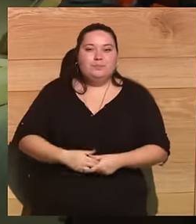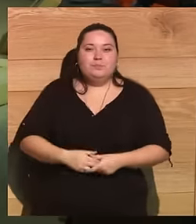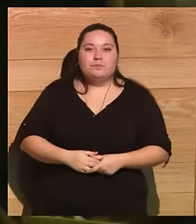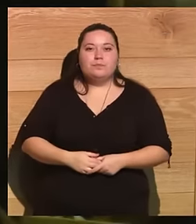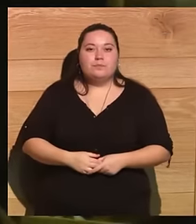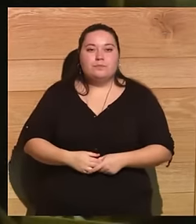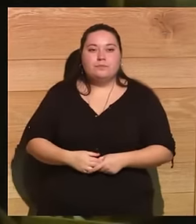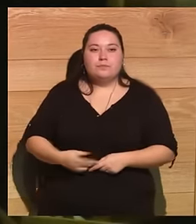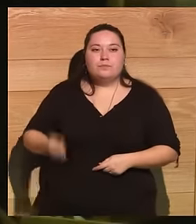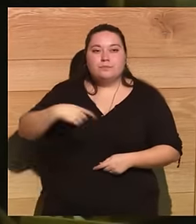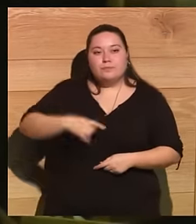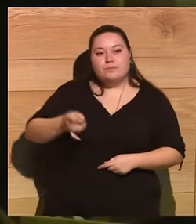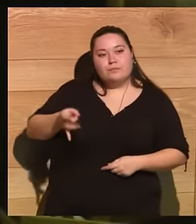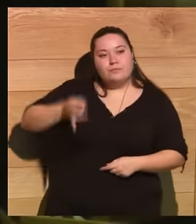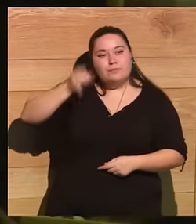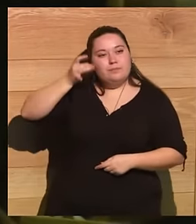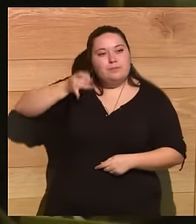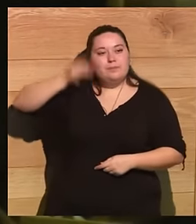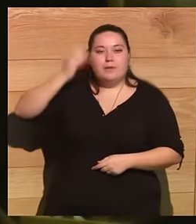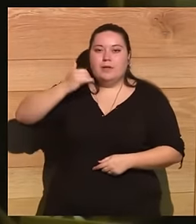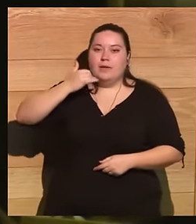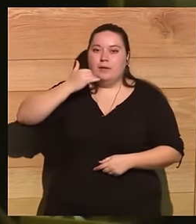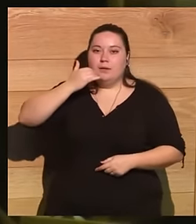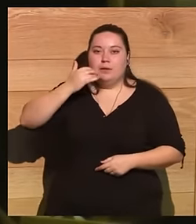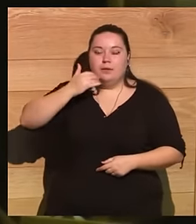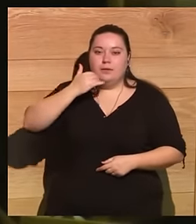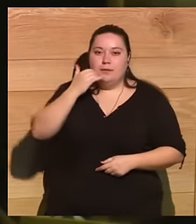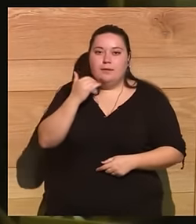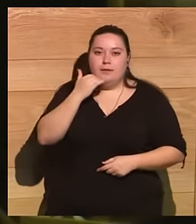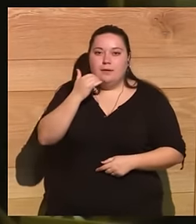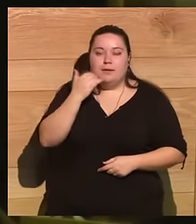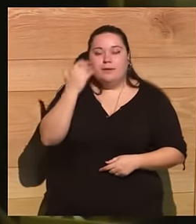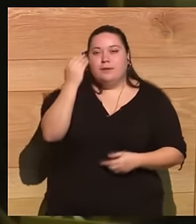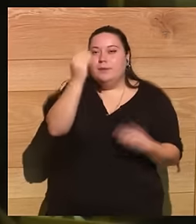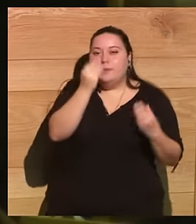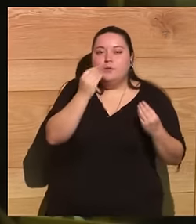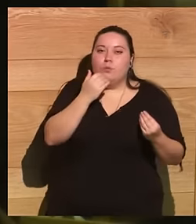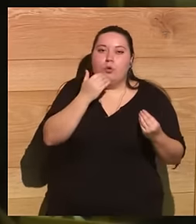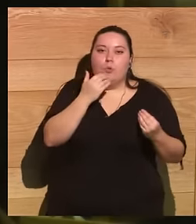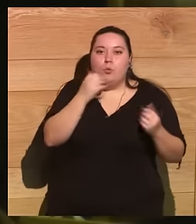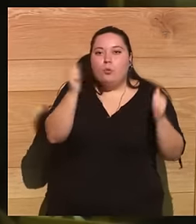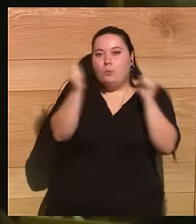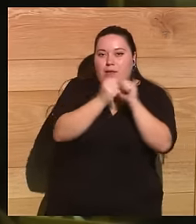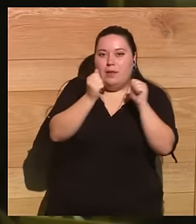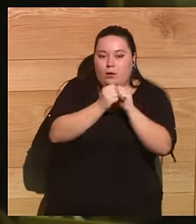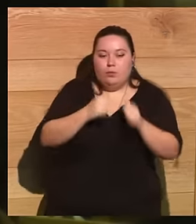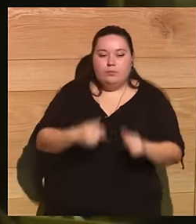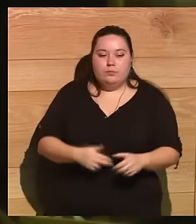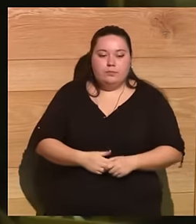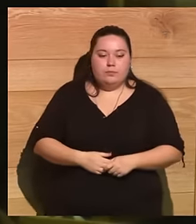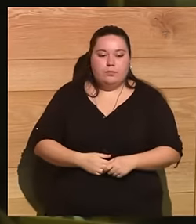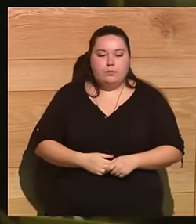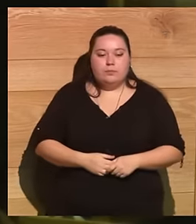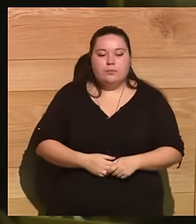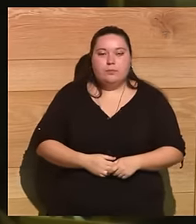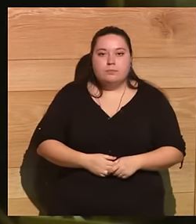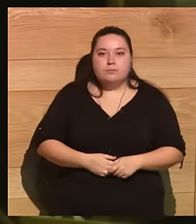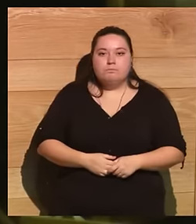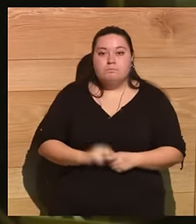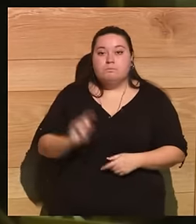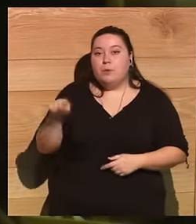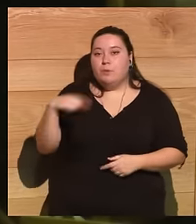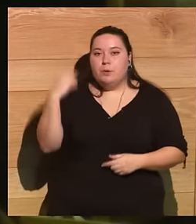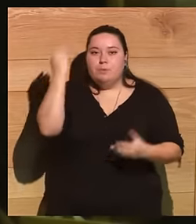teníamos esta idea de que era como algo hidráulico, ¿no? Y luego empezamos a pensar en algo que era como más mecánico. Y luego empezamos